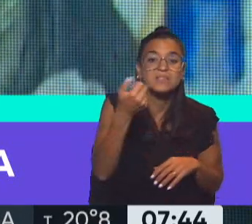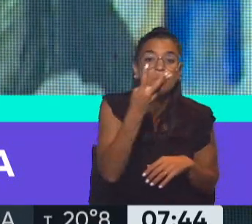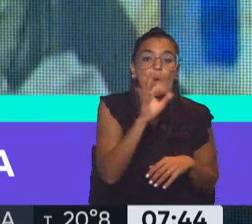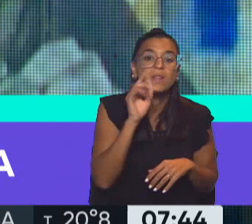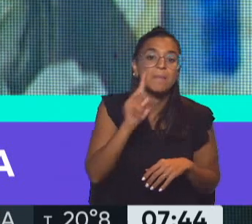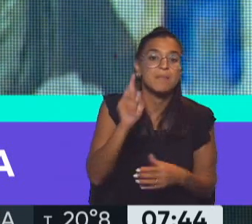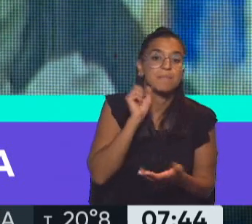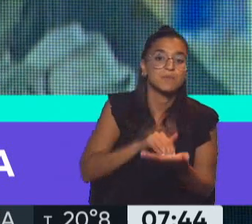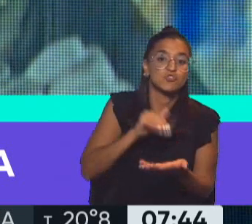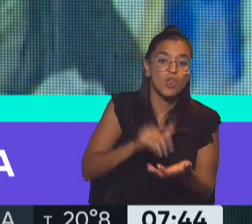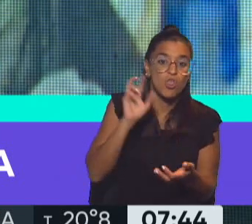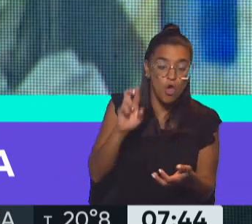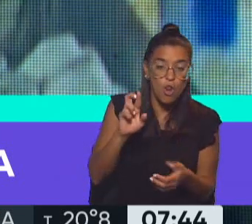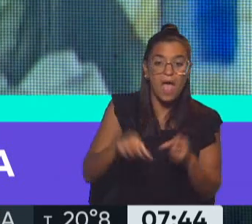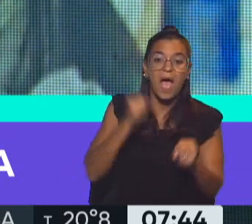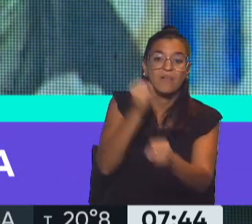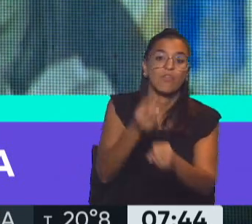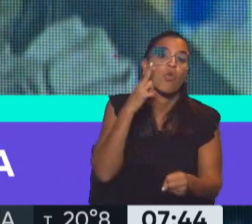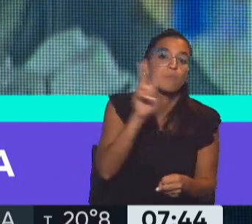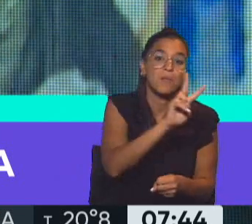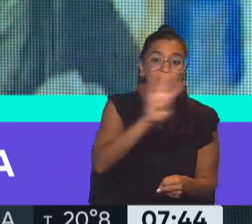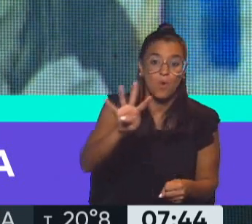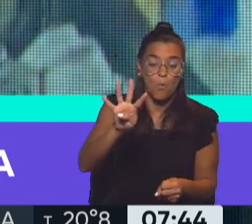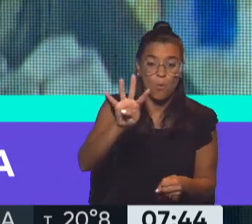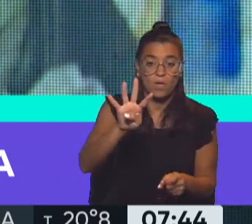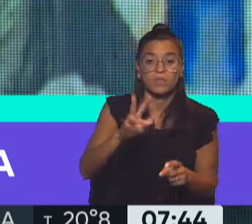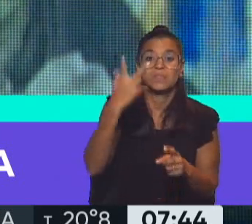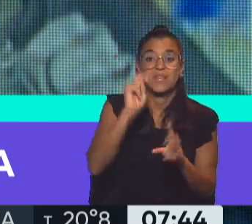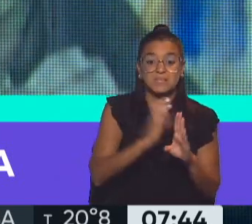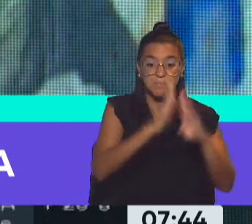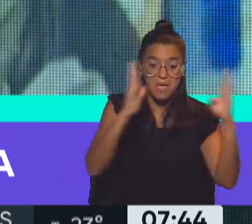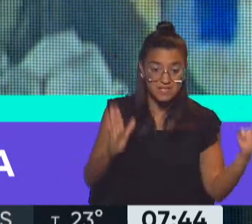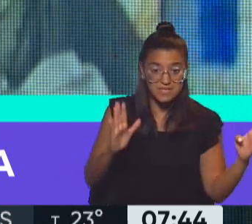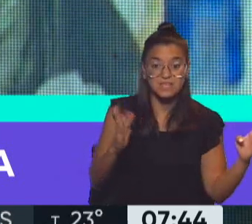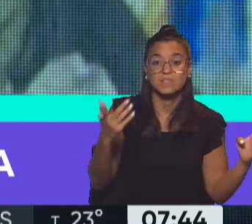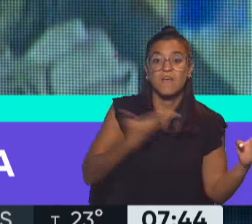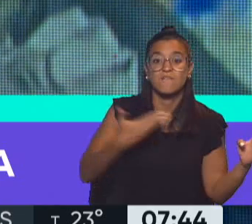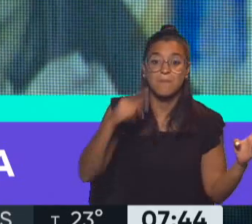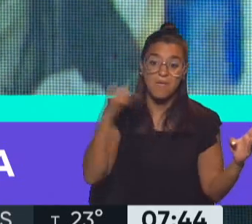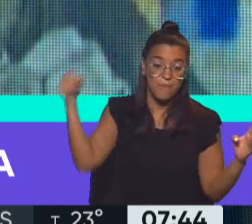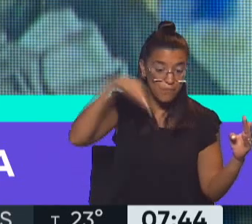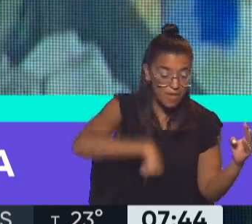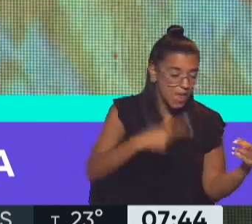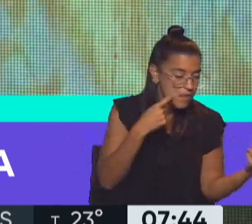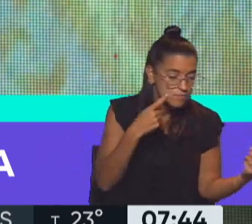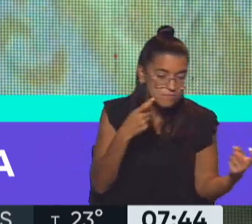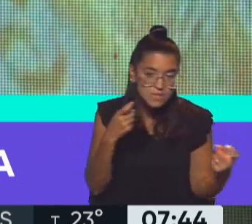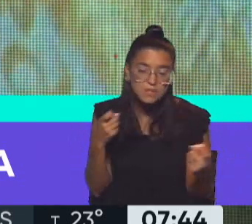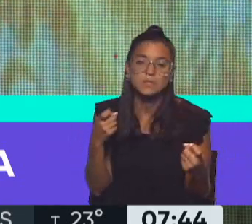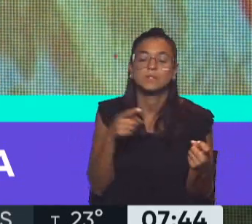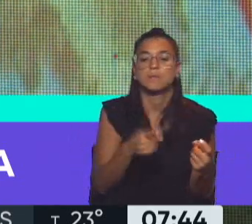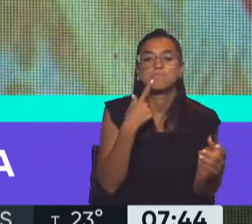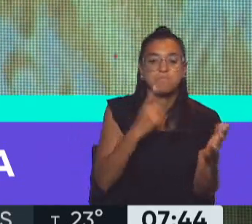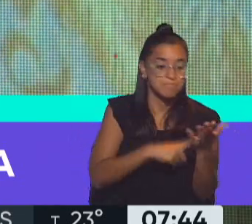40.000 millones de dólares hasta mediados de 2024, y cada 3 meses el fondo revisaría que vos cumplís las pautas del